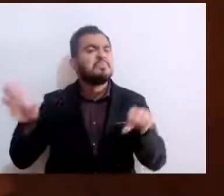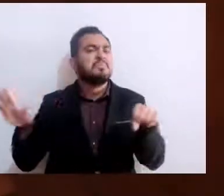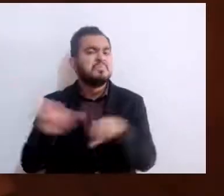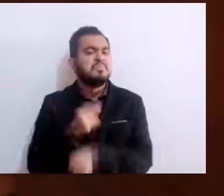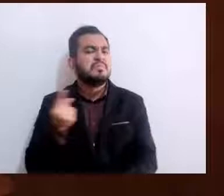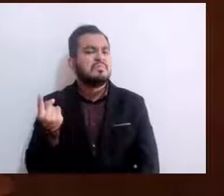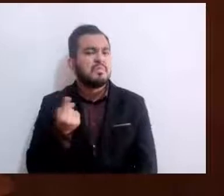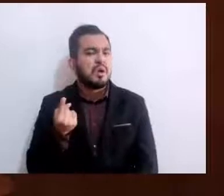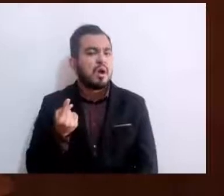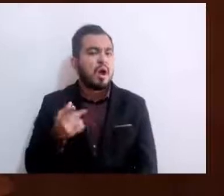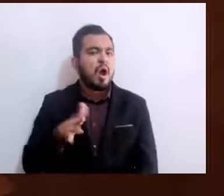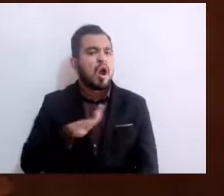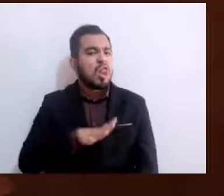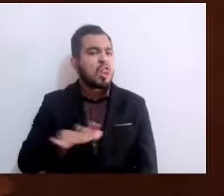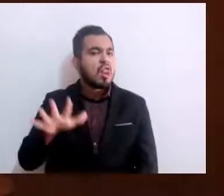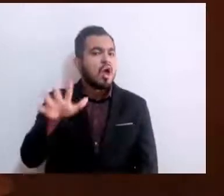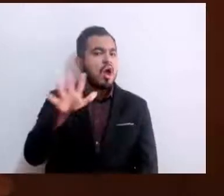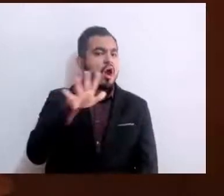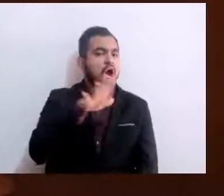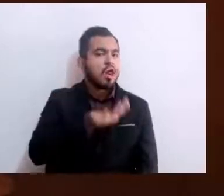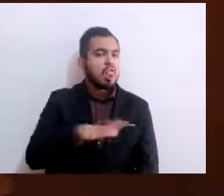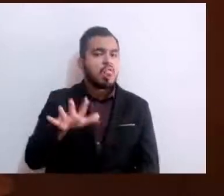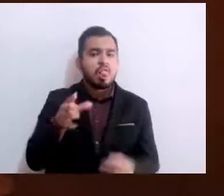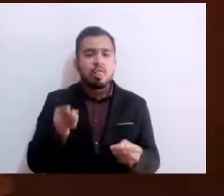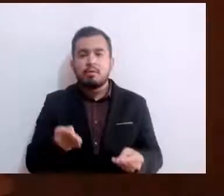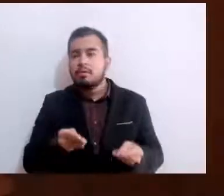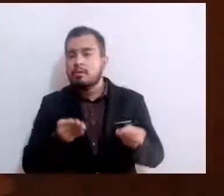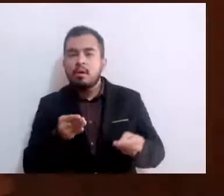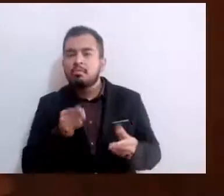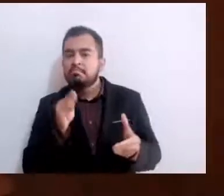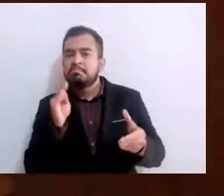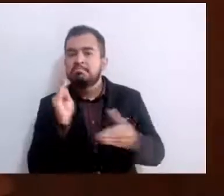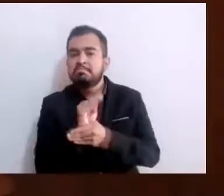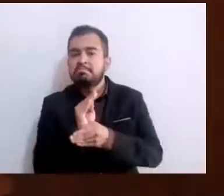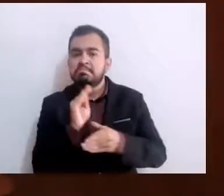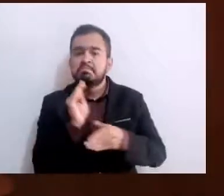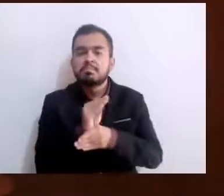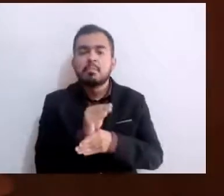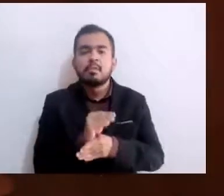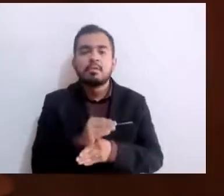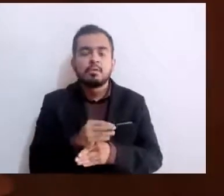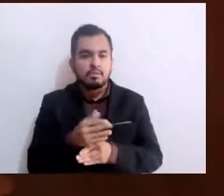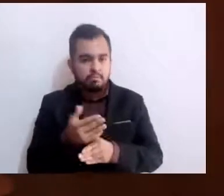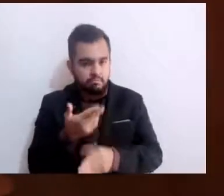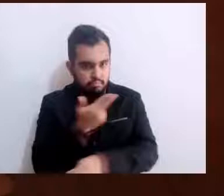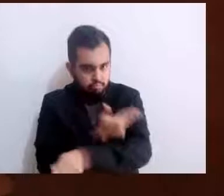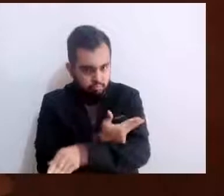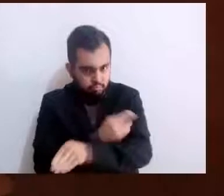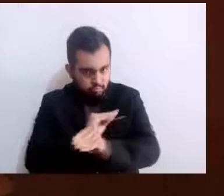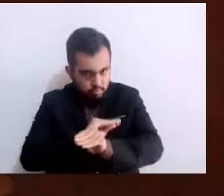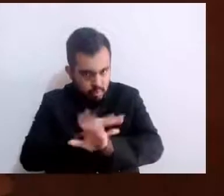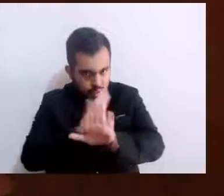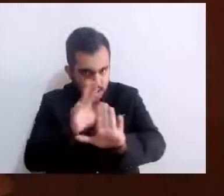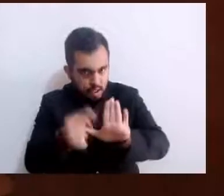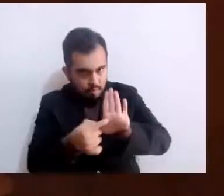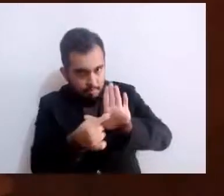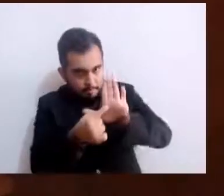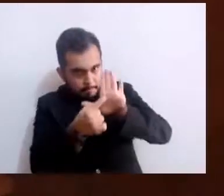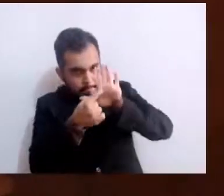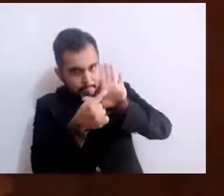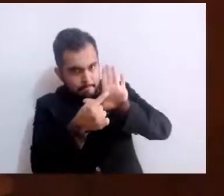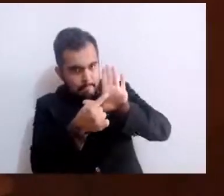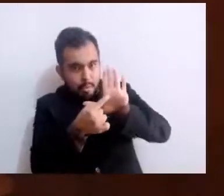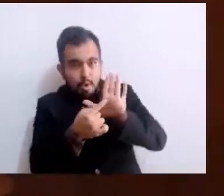negar la entrega? ¿Por qué negar la transparencia de esas 4 actas